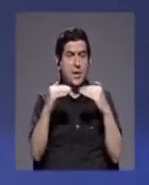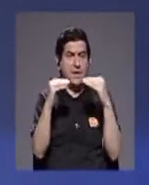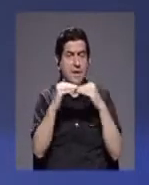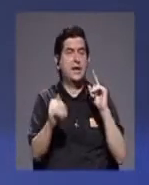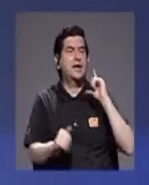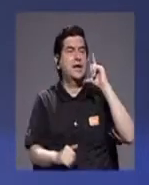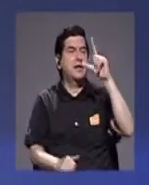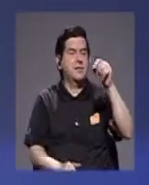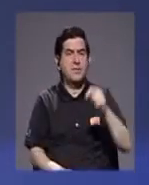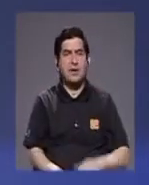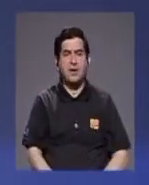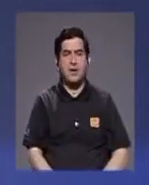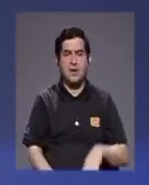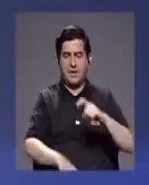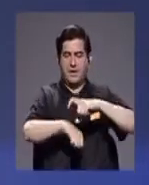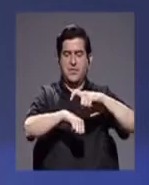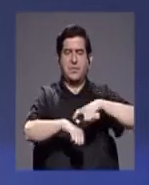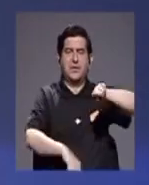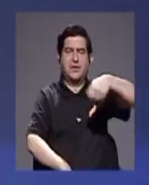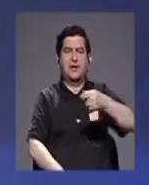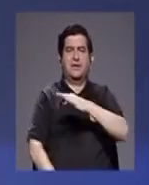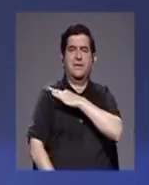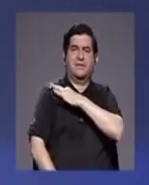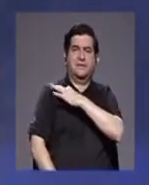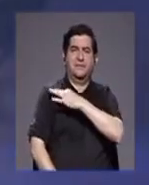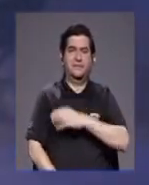remoto una vez que el canal nos invite a hacerlo.